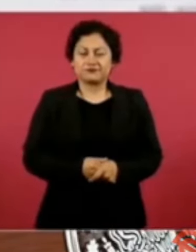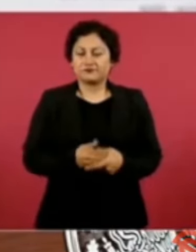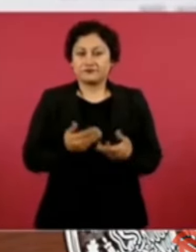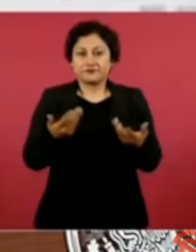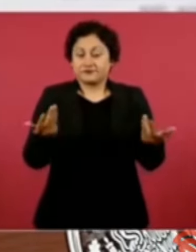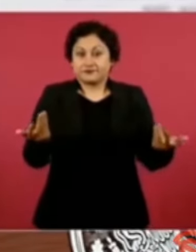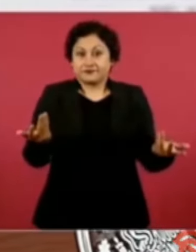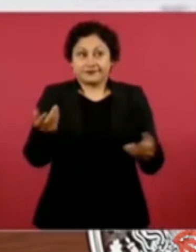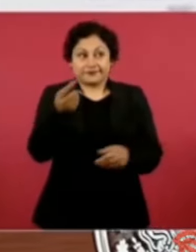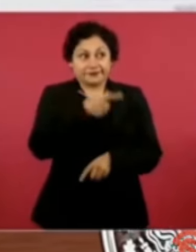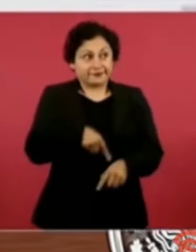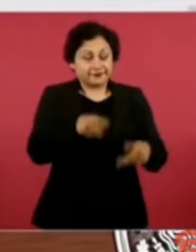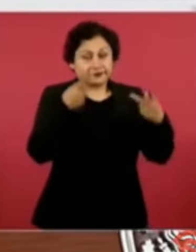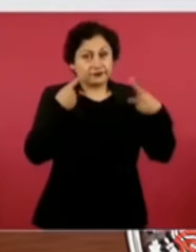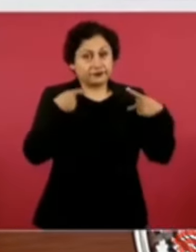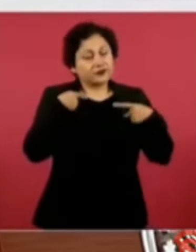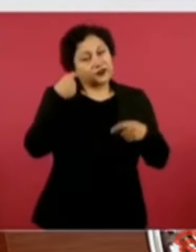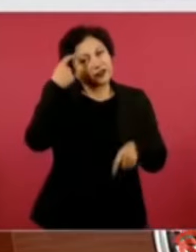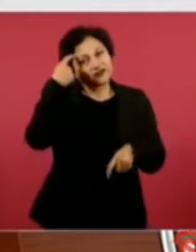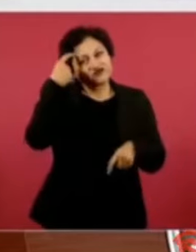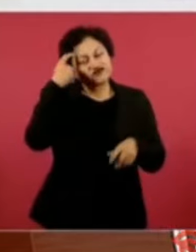No alcanzan